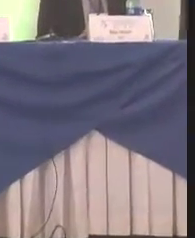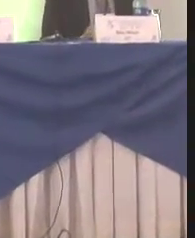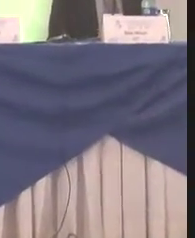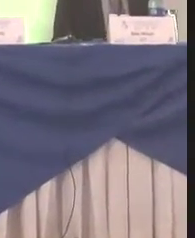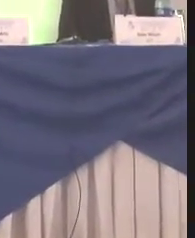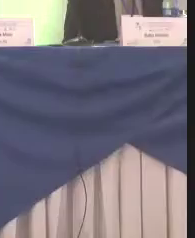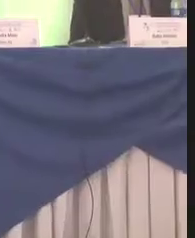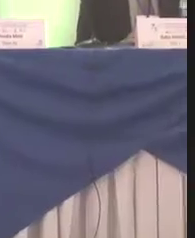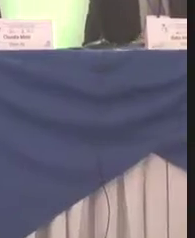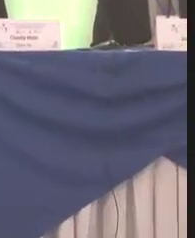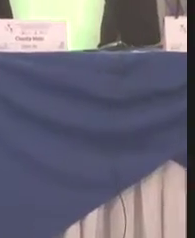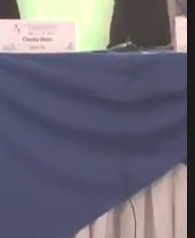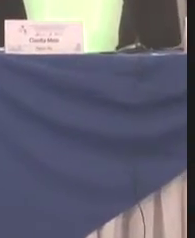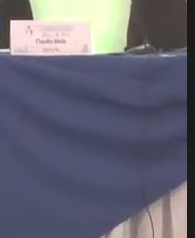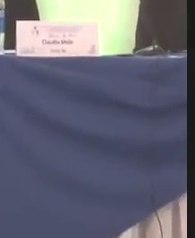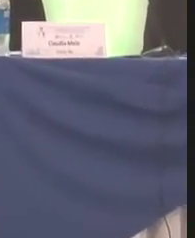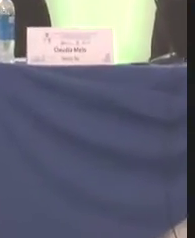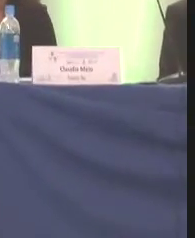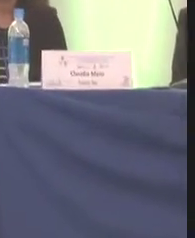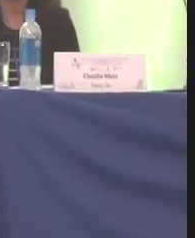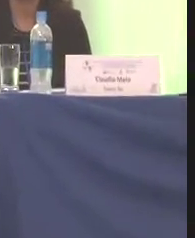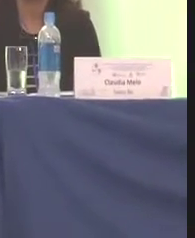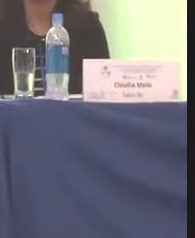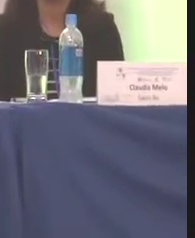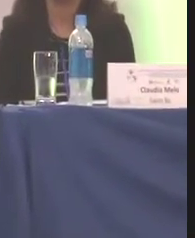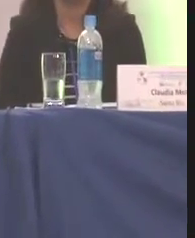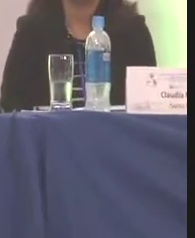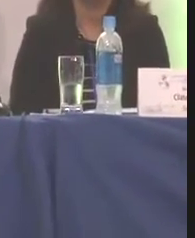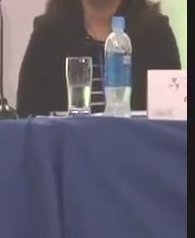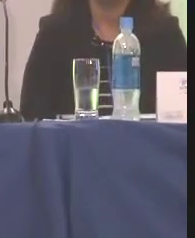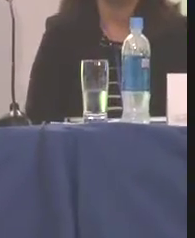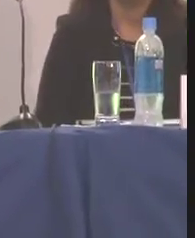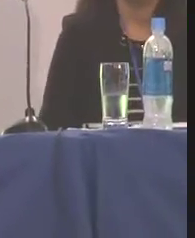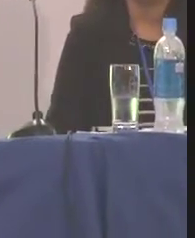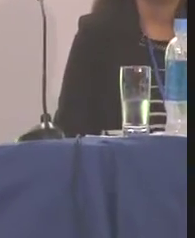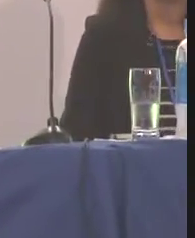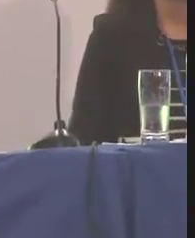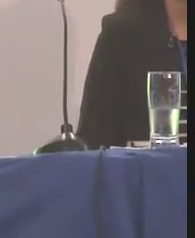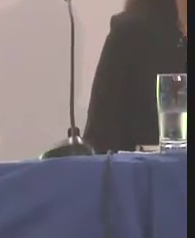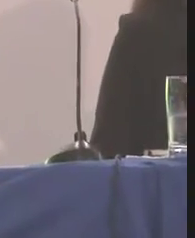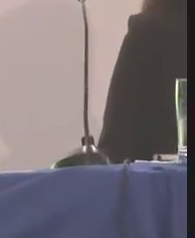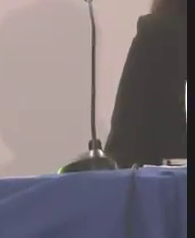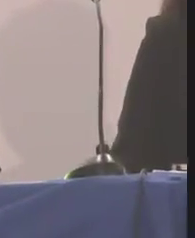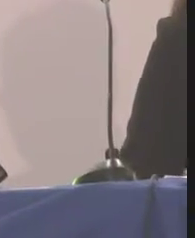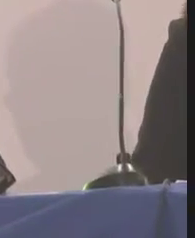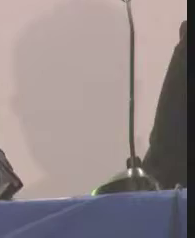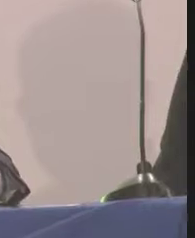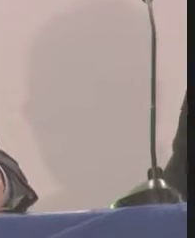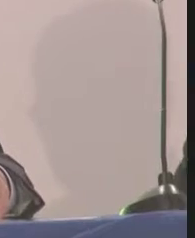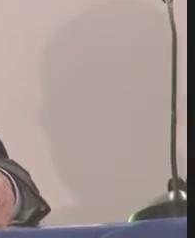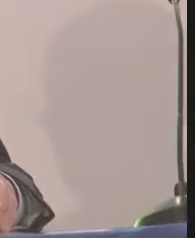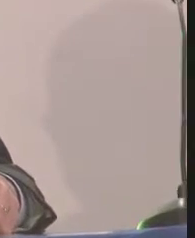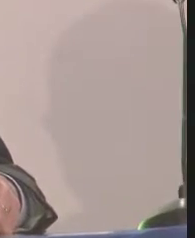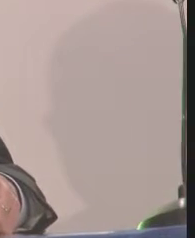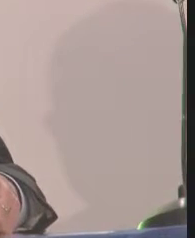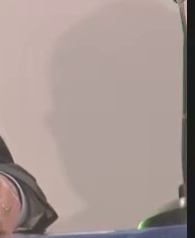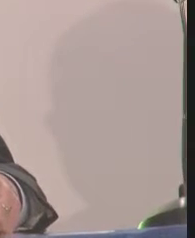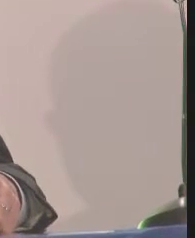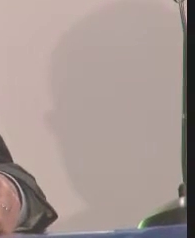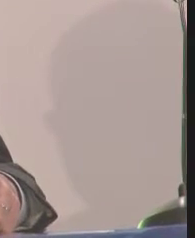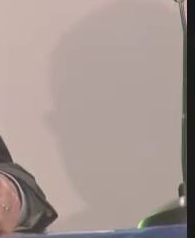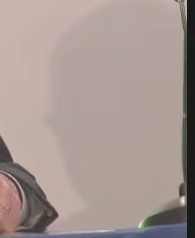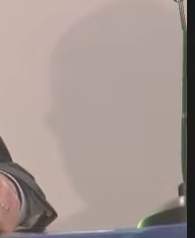global. Y una de las características es que vamos a ver una complementariedad con los otros enfoques que hemos visto durante la